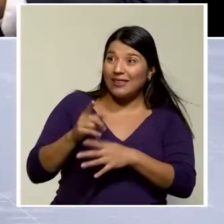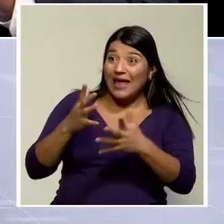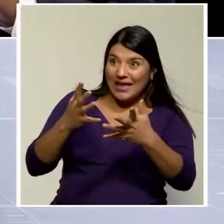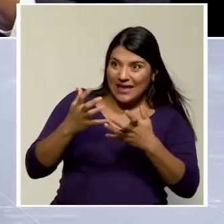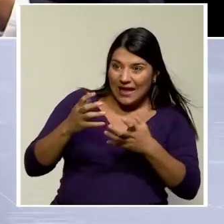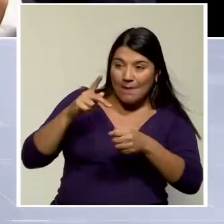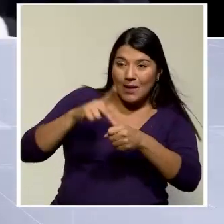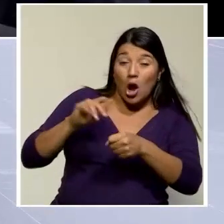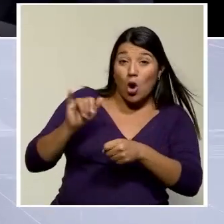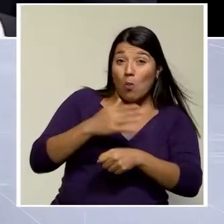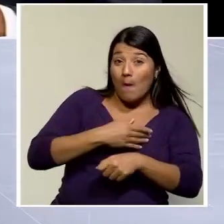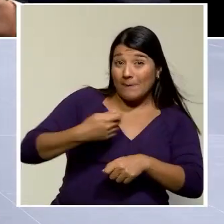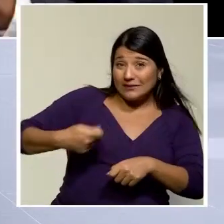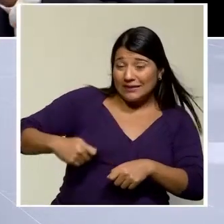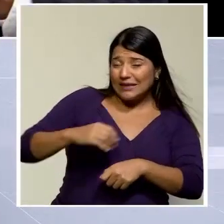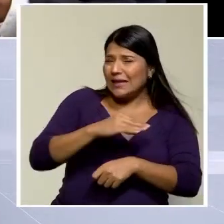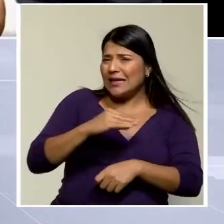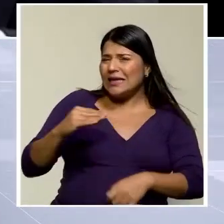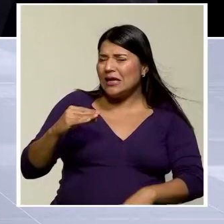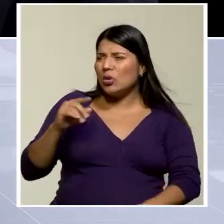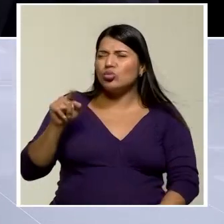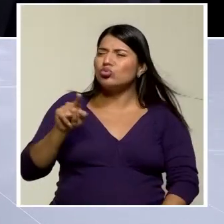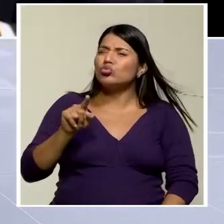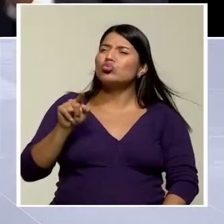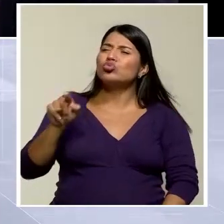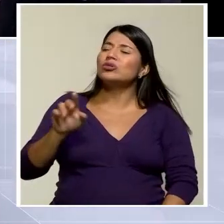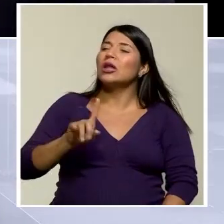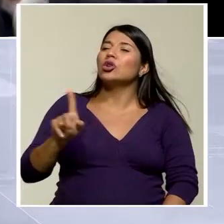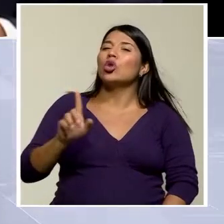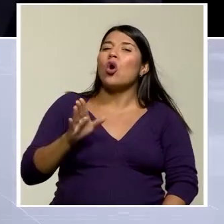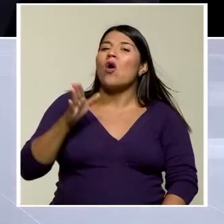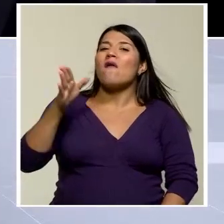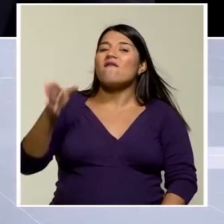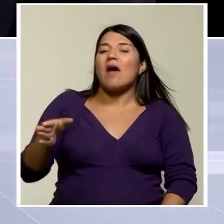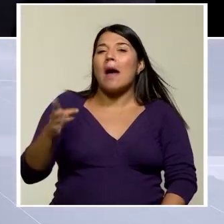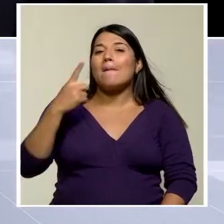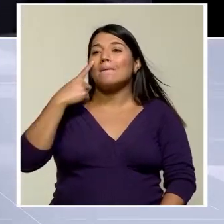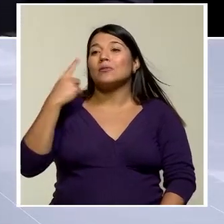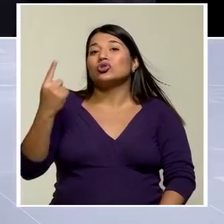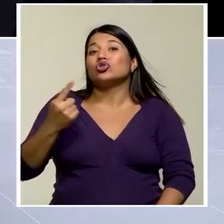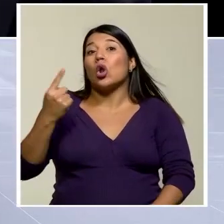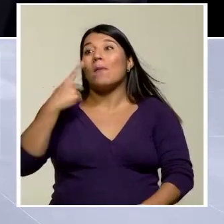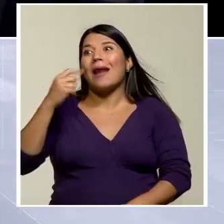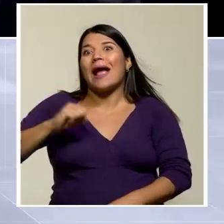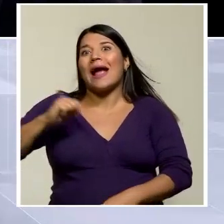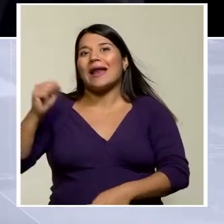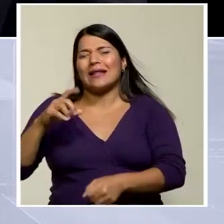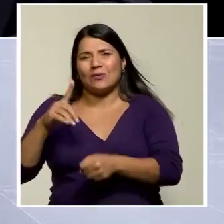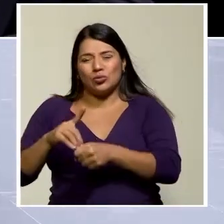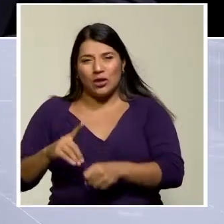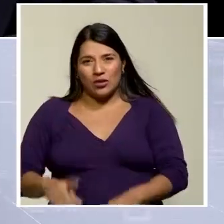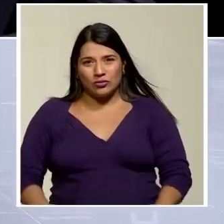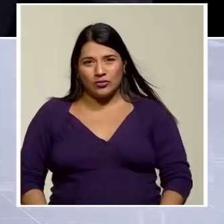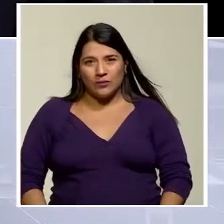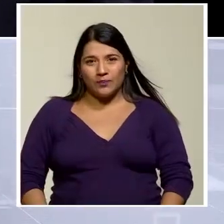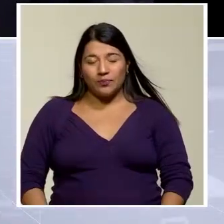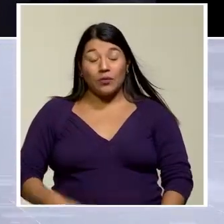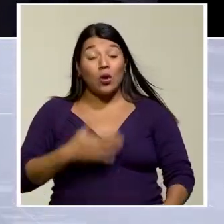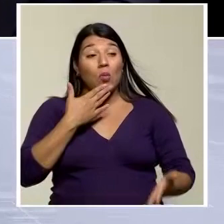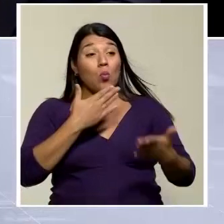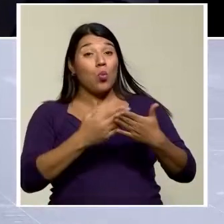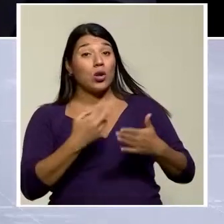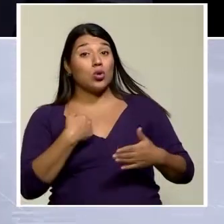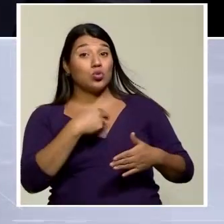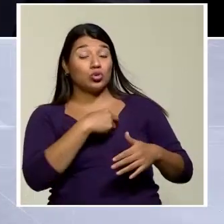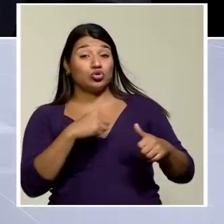presidente y que no va ahí conduciendo un carro para que lleguen diputados? Bueno, el reto que tenemos